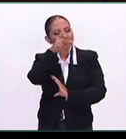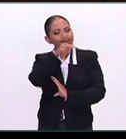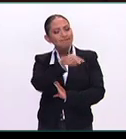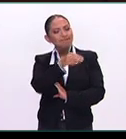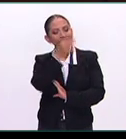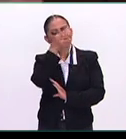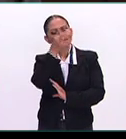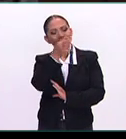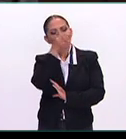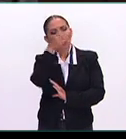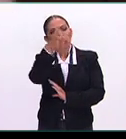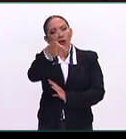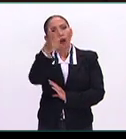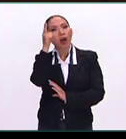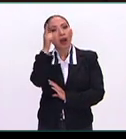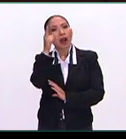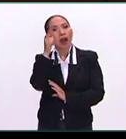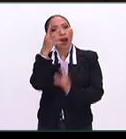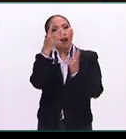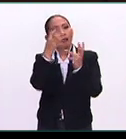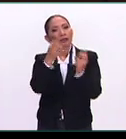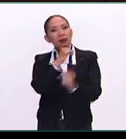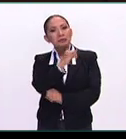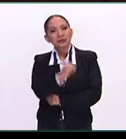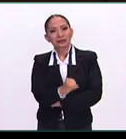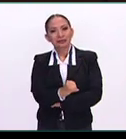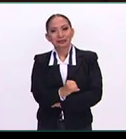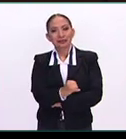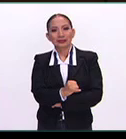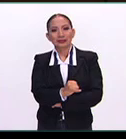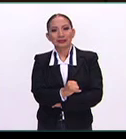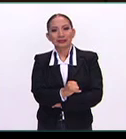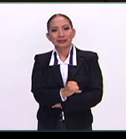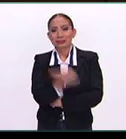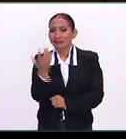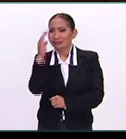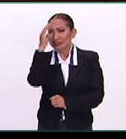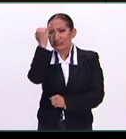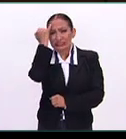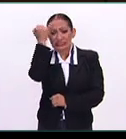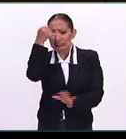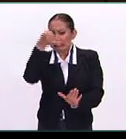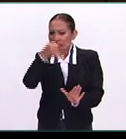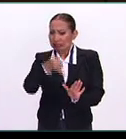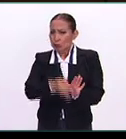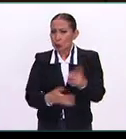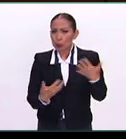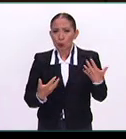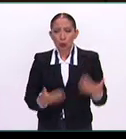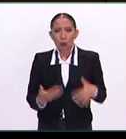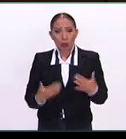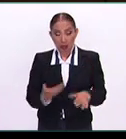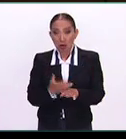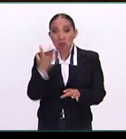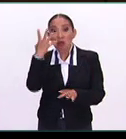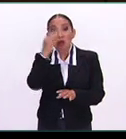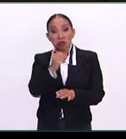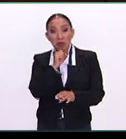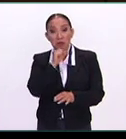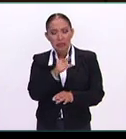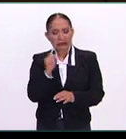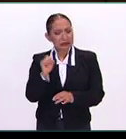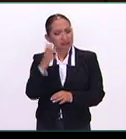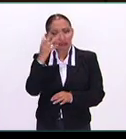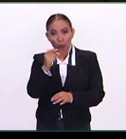flor. Ojalá no se marchiten. Un pensamiento muy profundo. Muy profundo y muy bello.